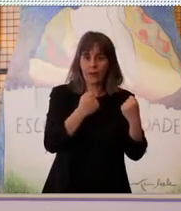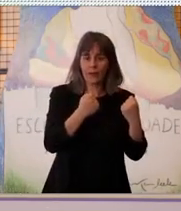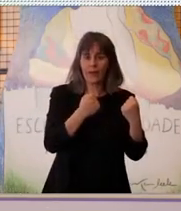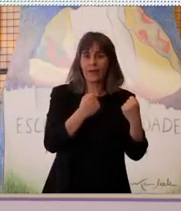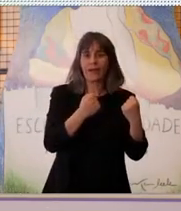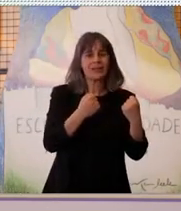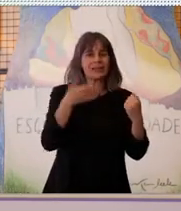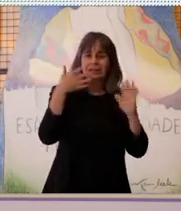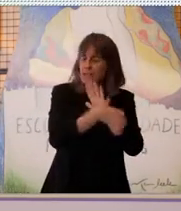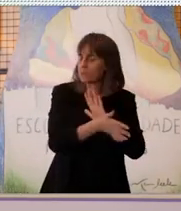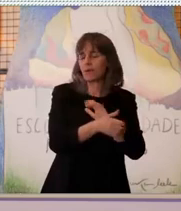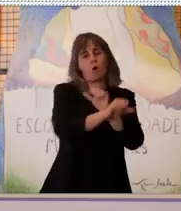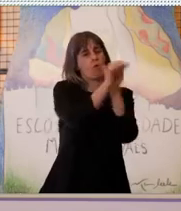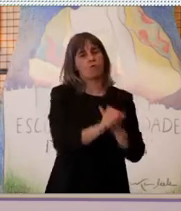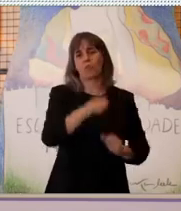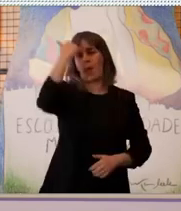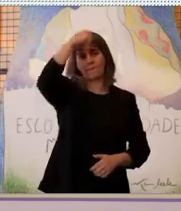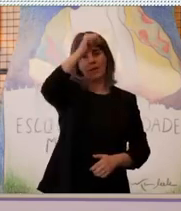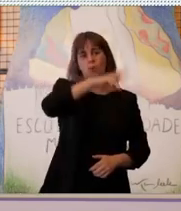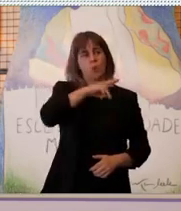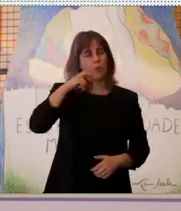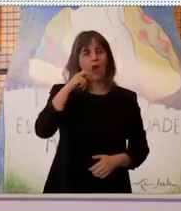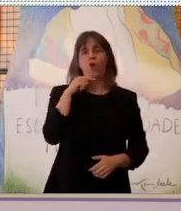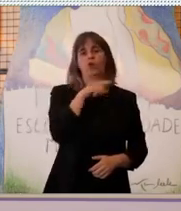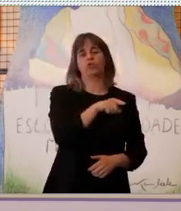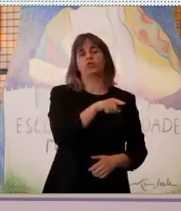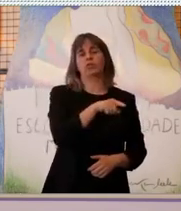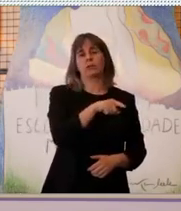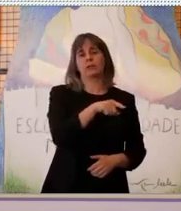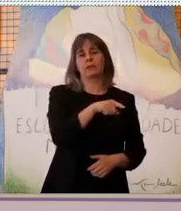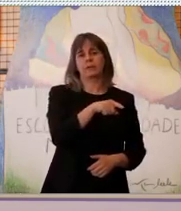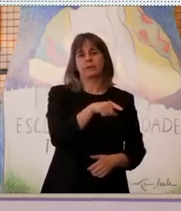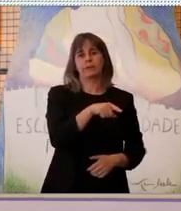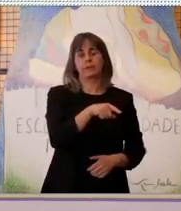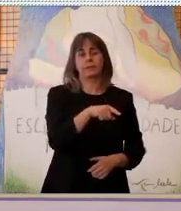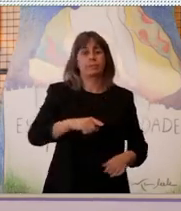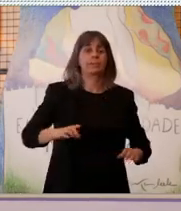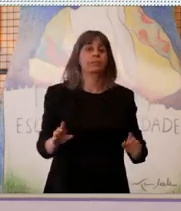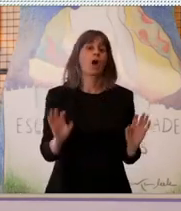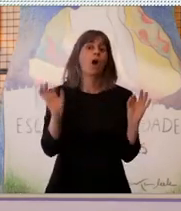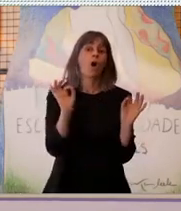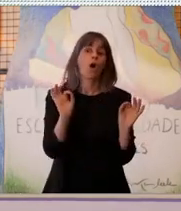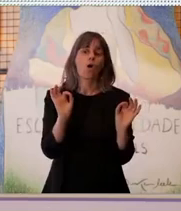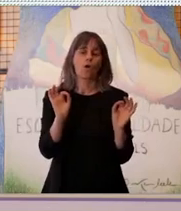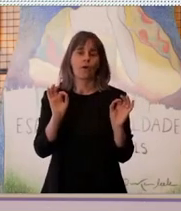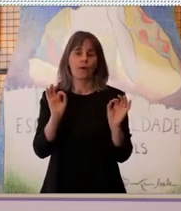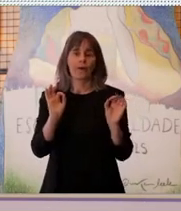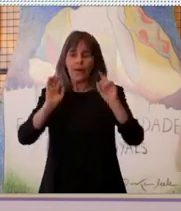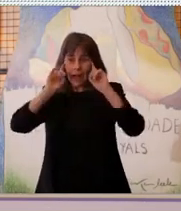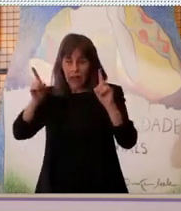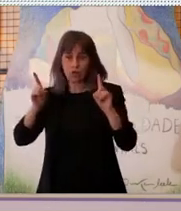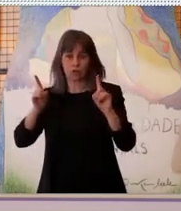a lo masculino son está valorado si lo hacen los hombres y o no valorado o directamente